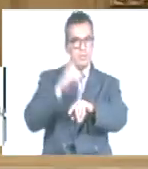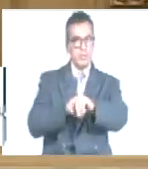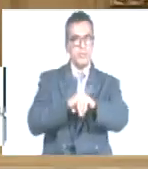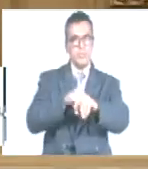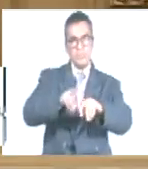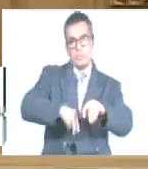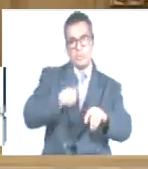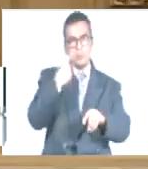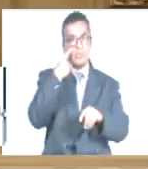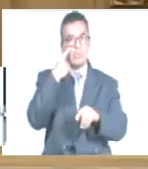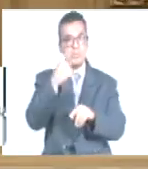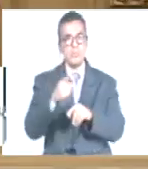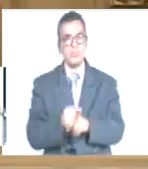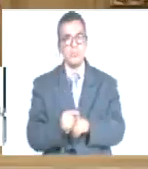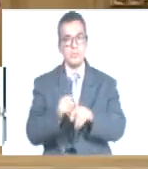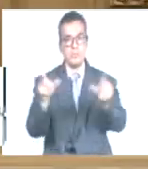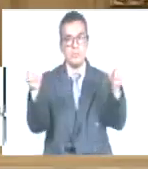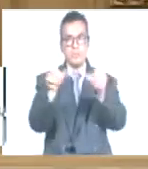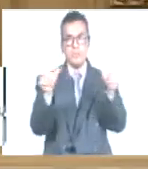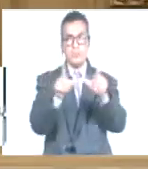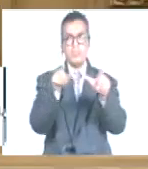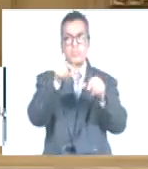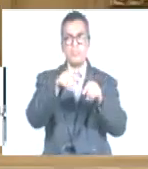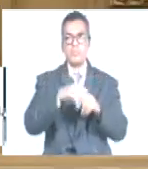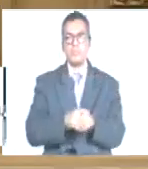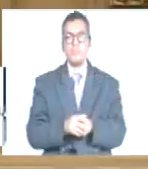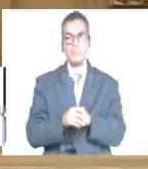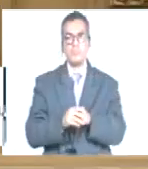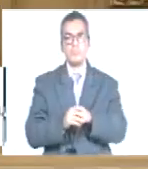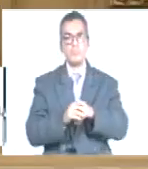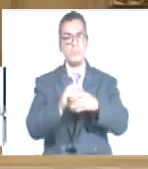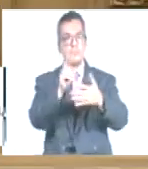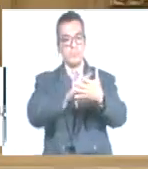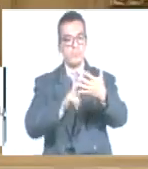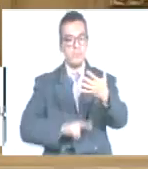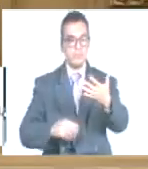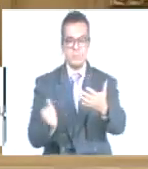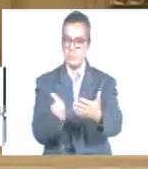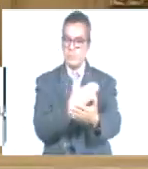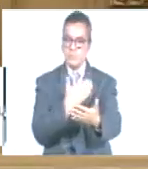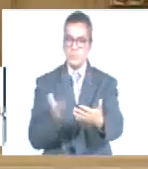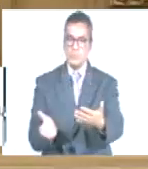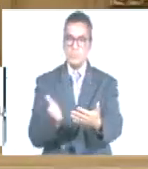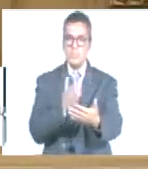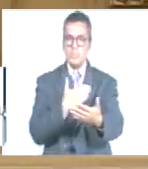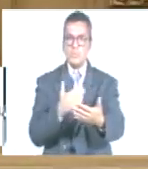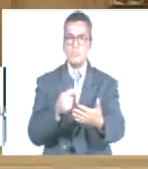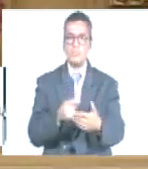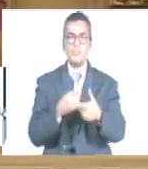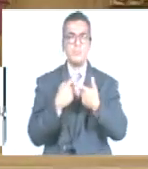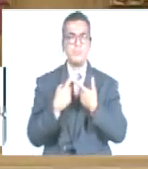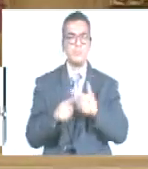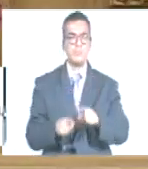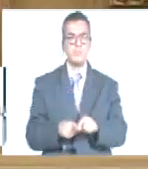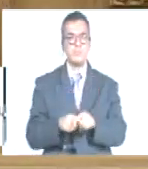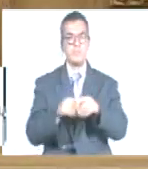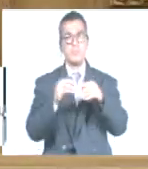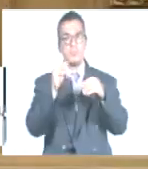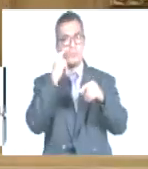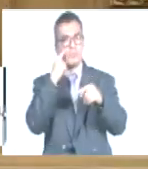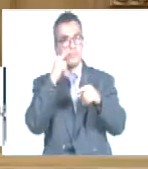pudimos ver desde las pantallas de la televisión, leerlo en los diarios, pero en